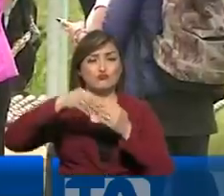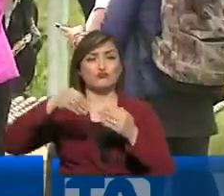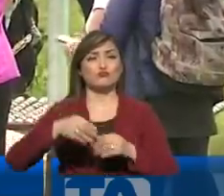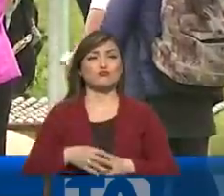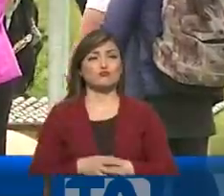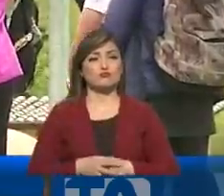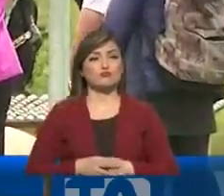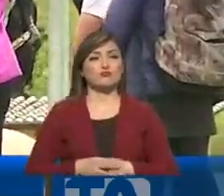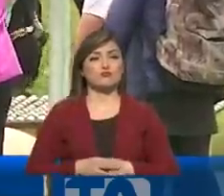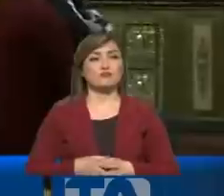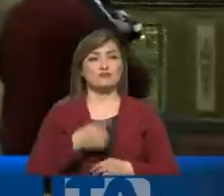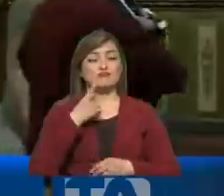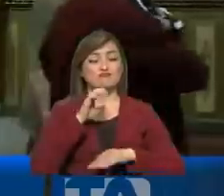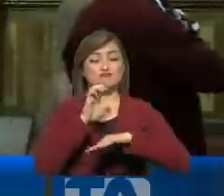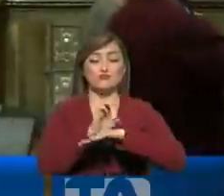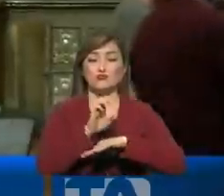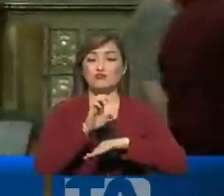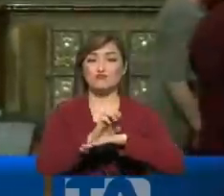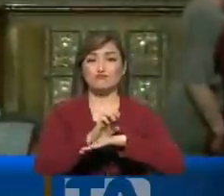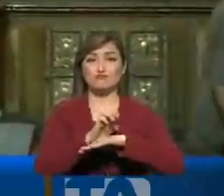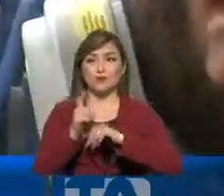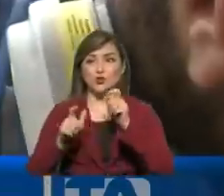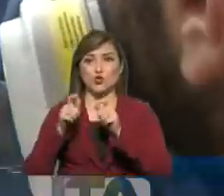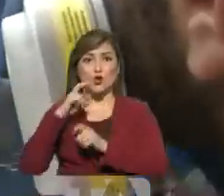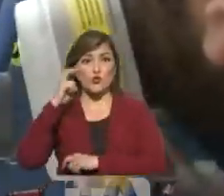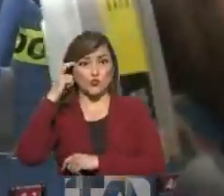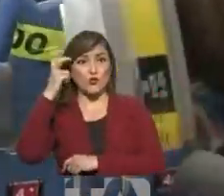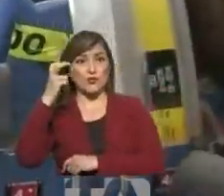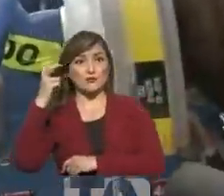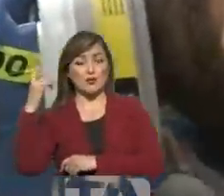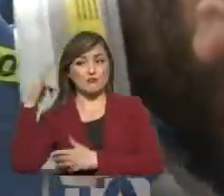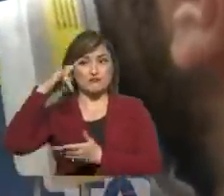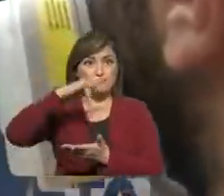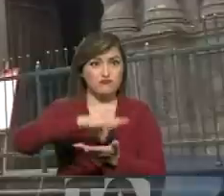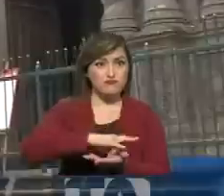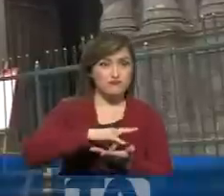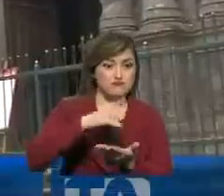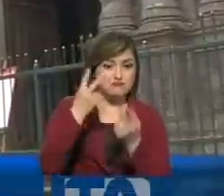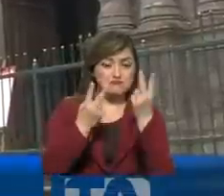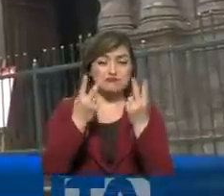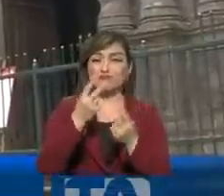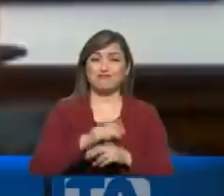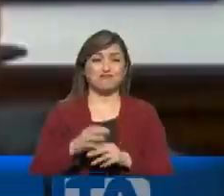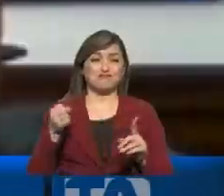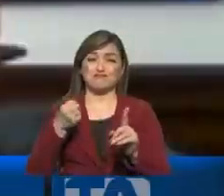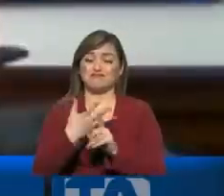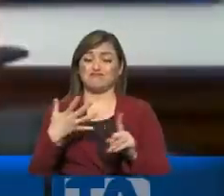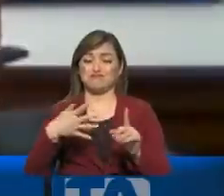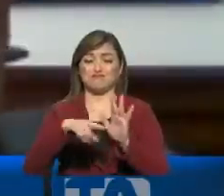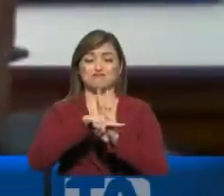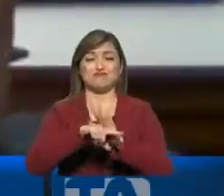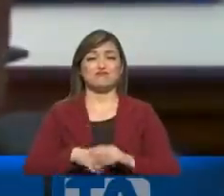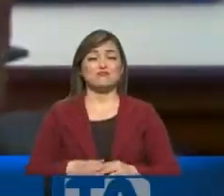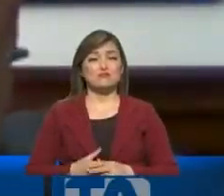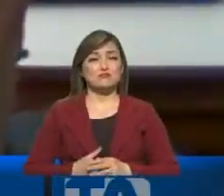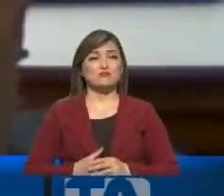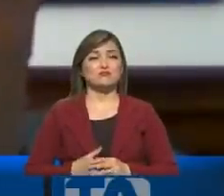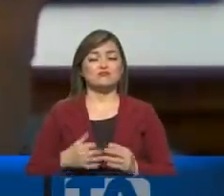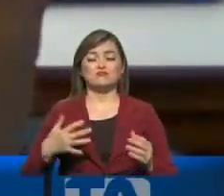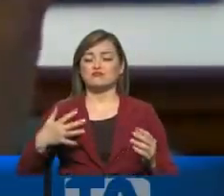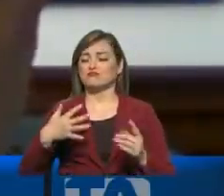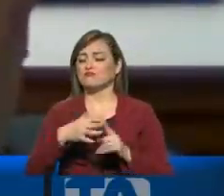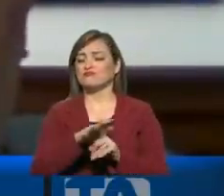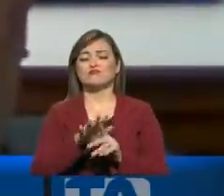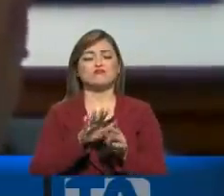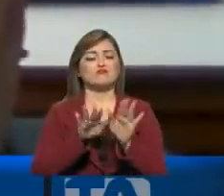dólares. Explica que al país ya no llegan viajeros extranjeros y eso afecta aún más al sector. Y por la situación general del